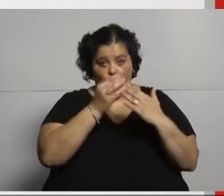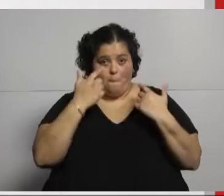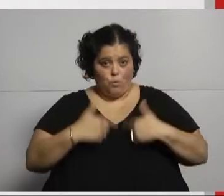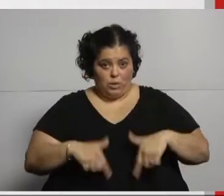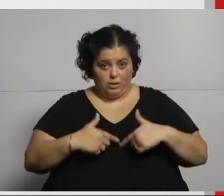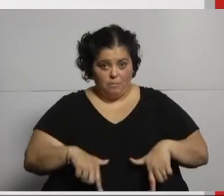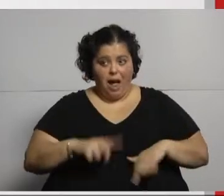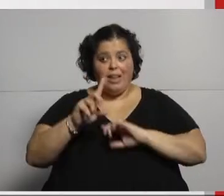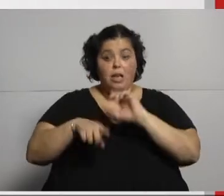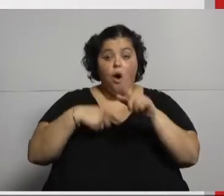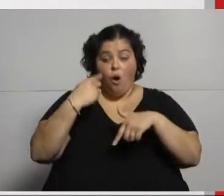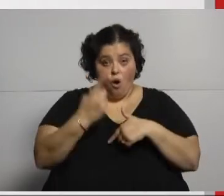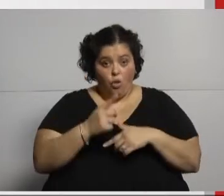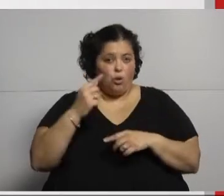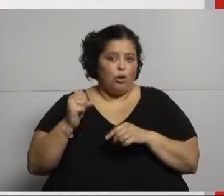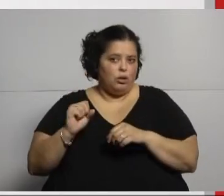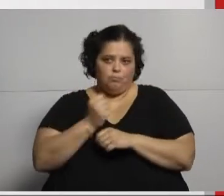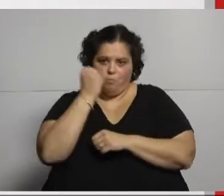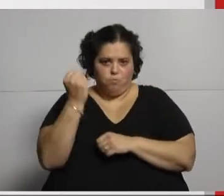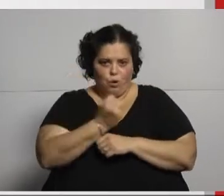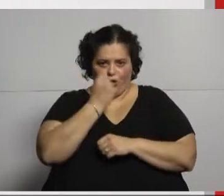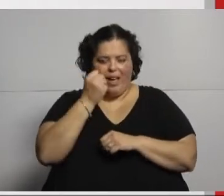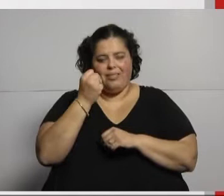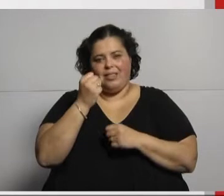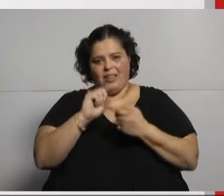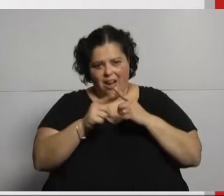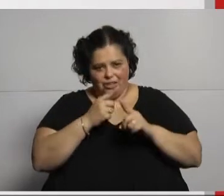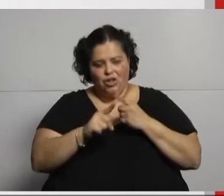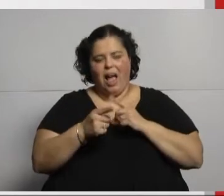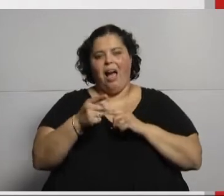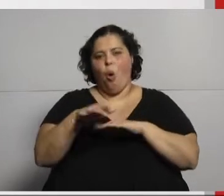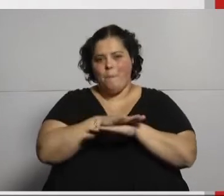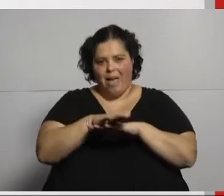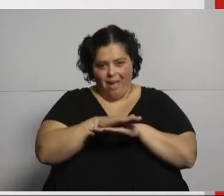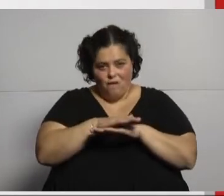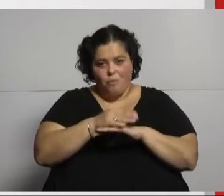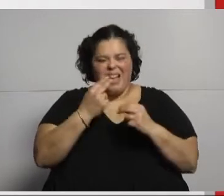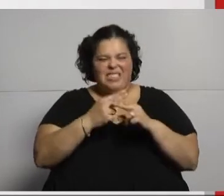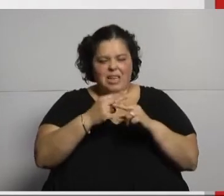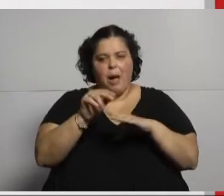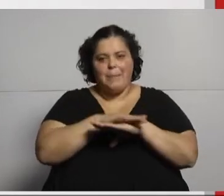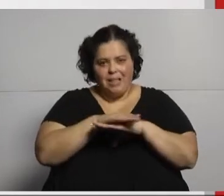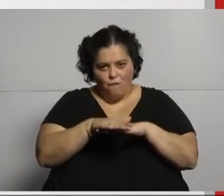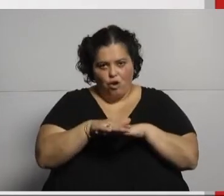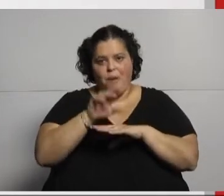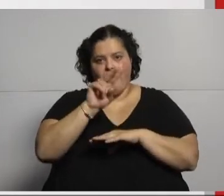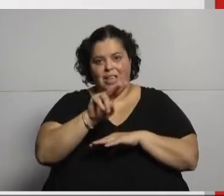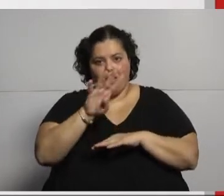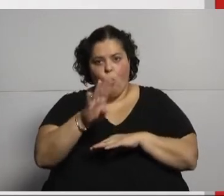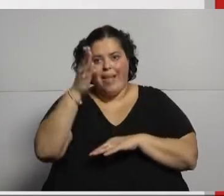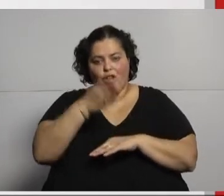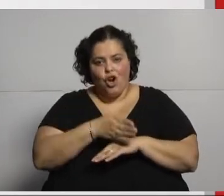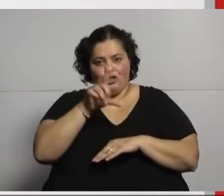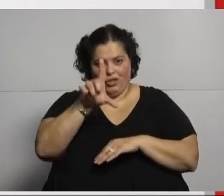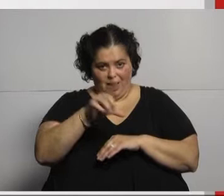es un hito importante que tiene que ver con la plataforma IGOV 24/7, así se llama la plataforma tecnológica, y que es el canal de